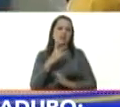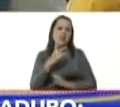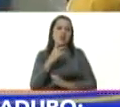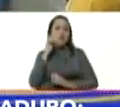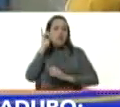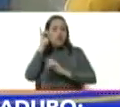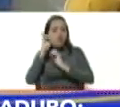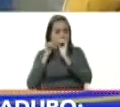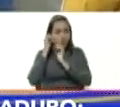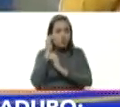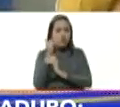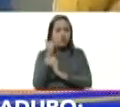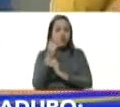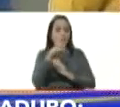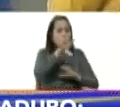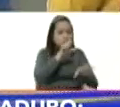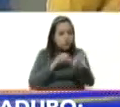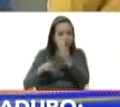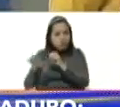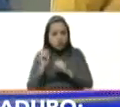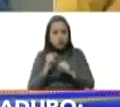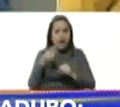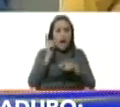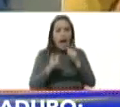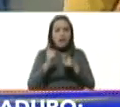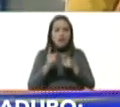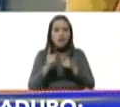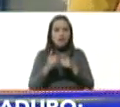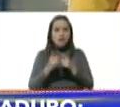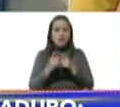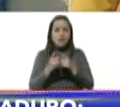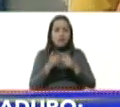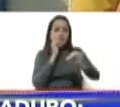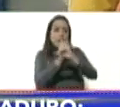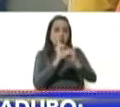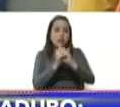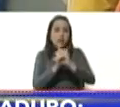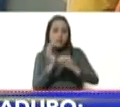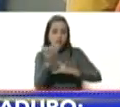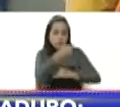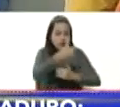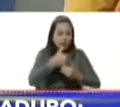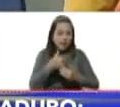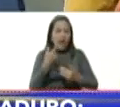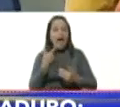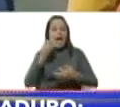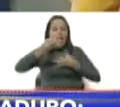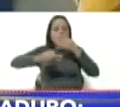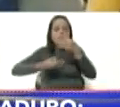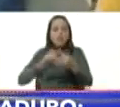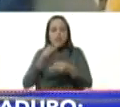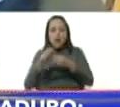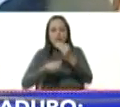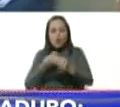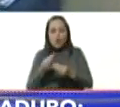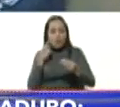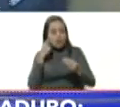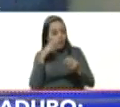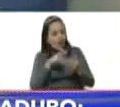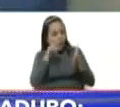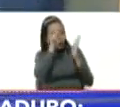YouTube, etcétera, en una cuenta de una página web. Y ahí tengo mis pasos, mis explicaciones. Viendo la